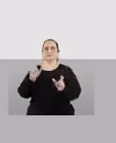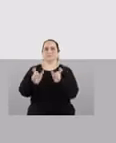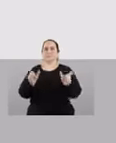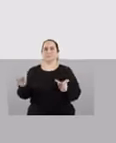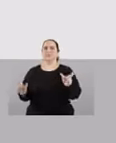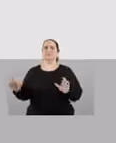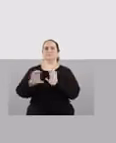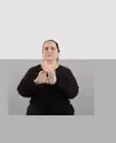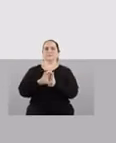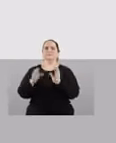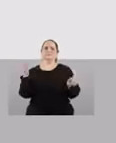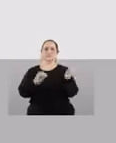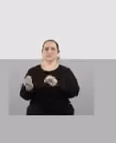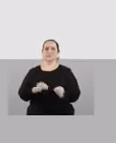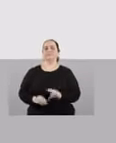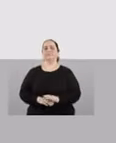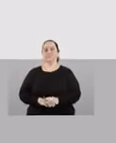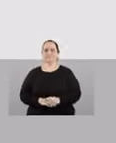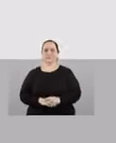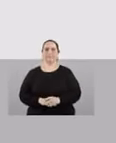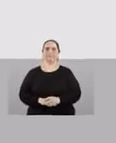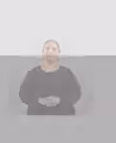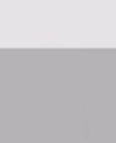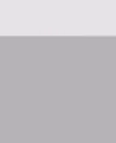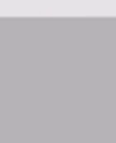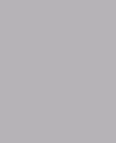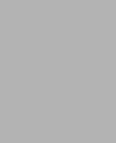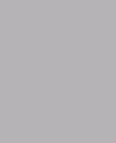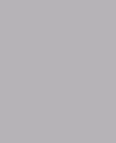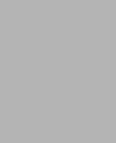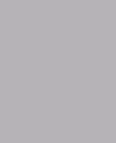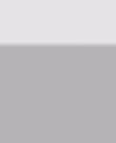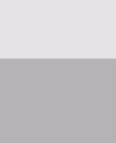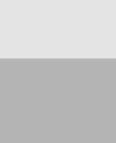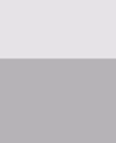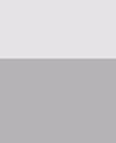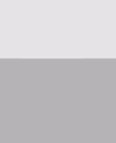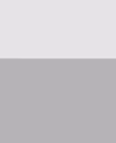correspondiente a la elección de convencionales constituyentes.